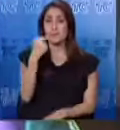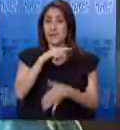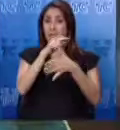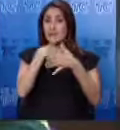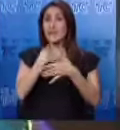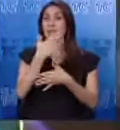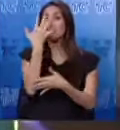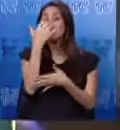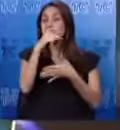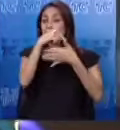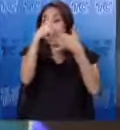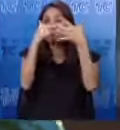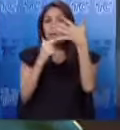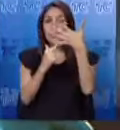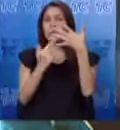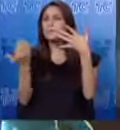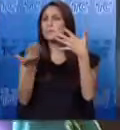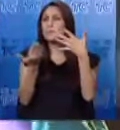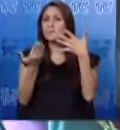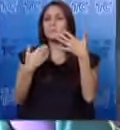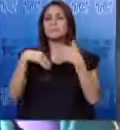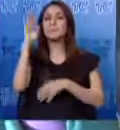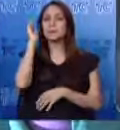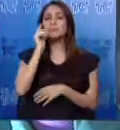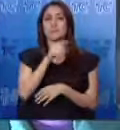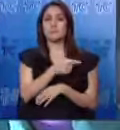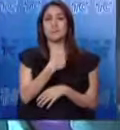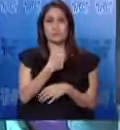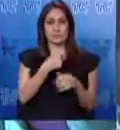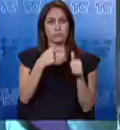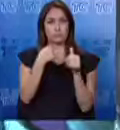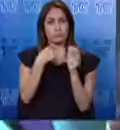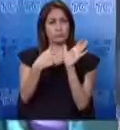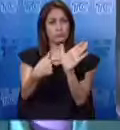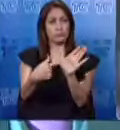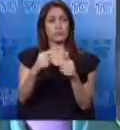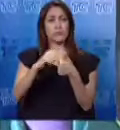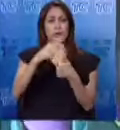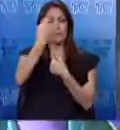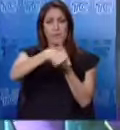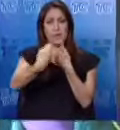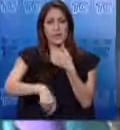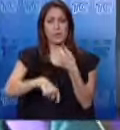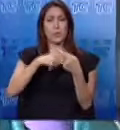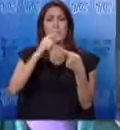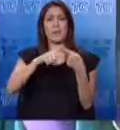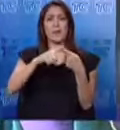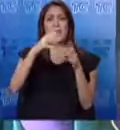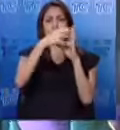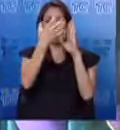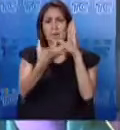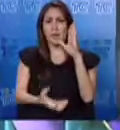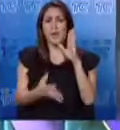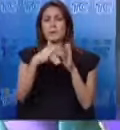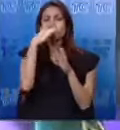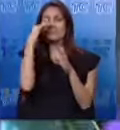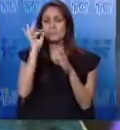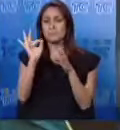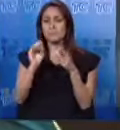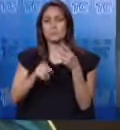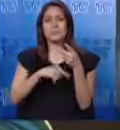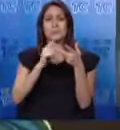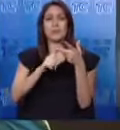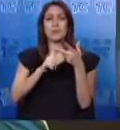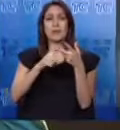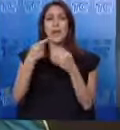5 productos, 5, óiganme, 5 productos, si quieren se los menciono: el banano, el cacao fino de aroma,